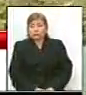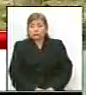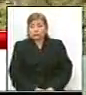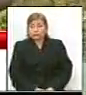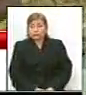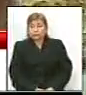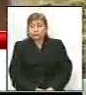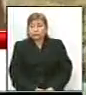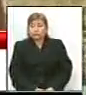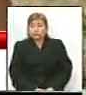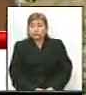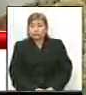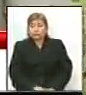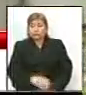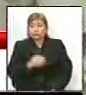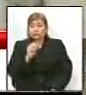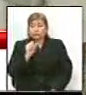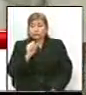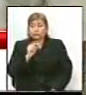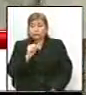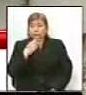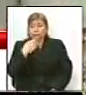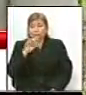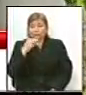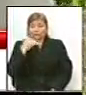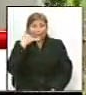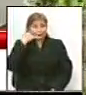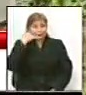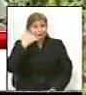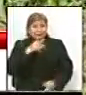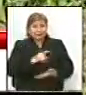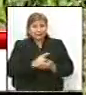don Sixto, cada sea la semana, creo me llama dos veces.